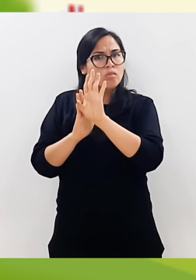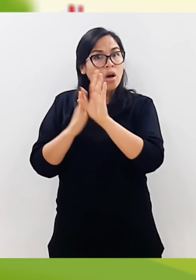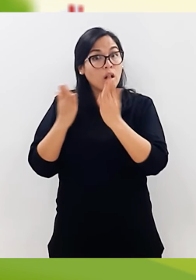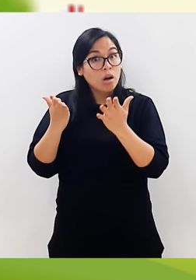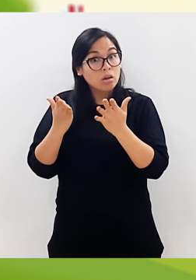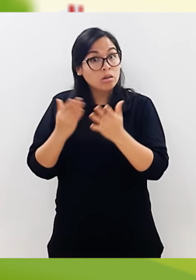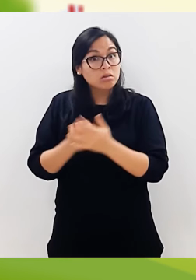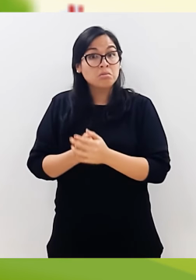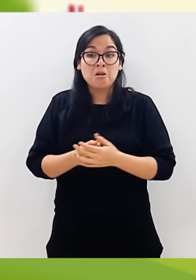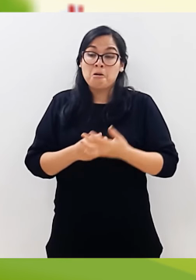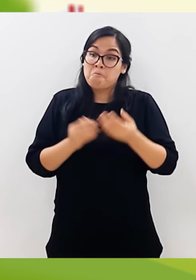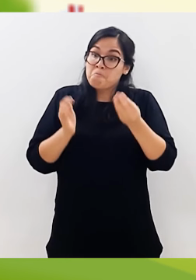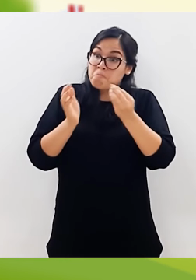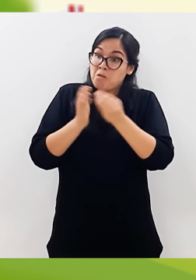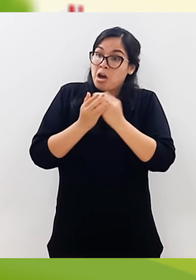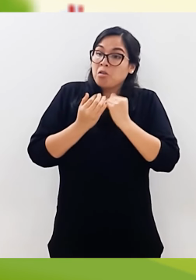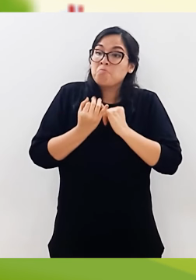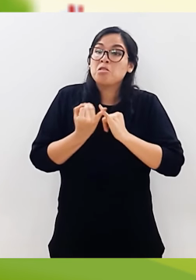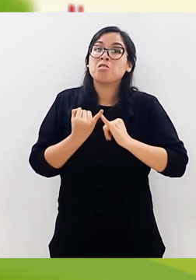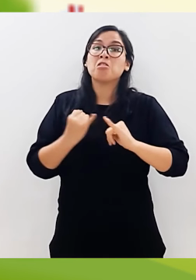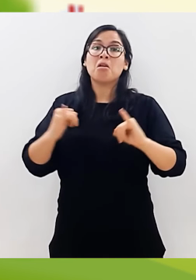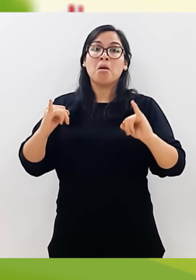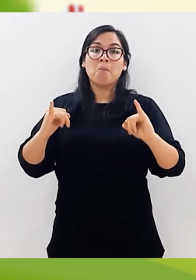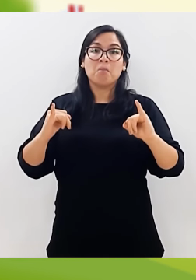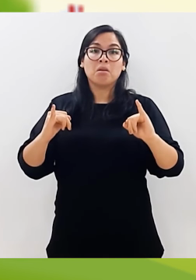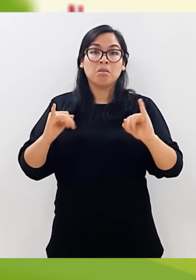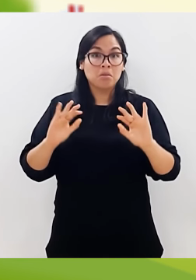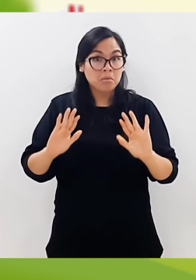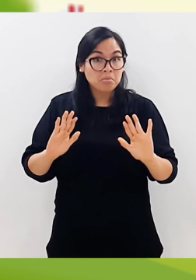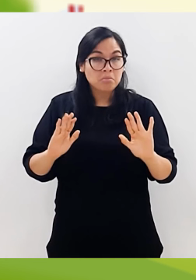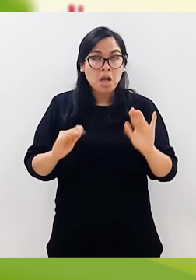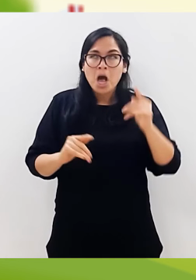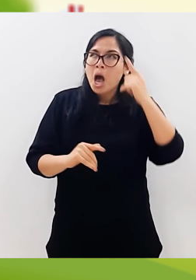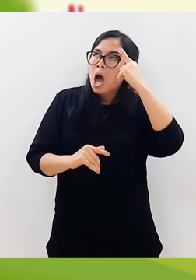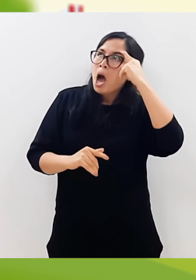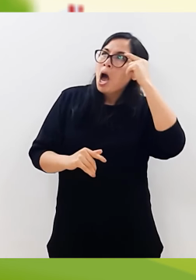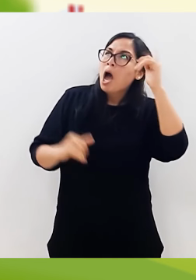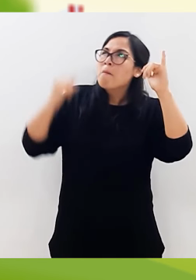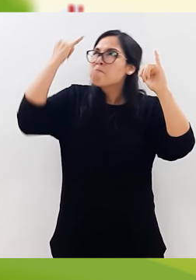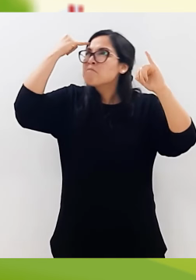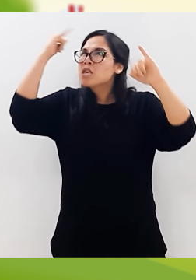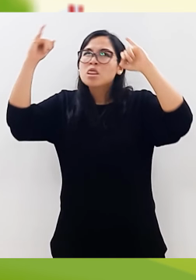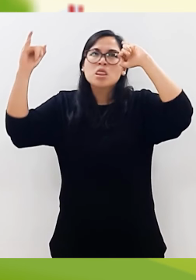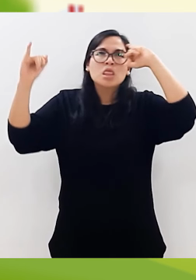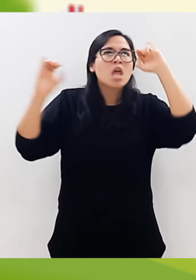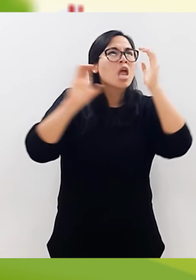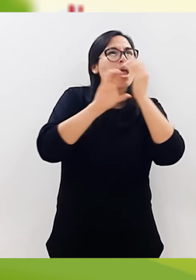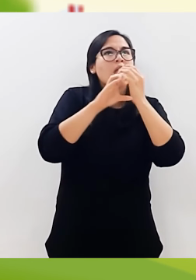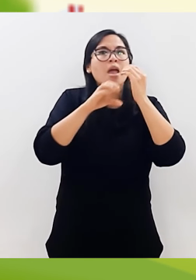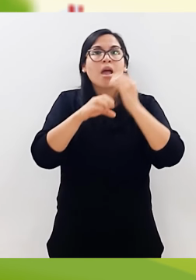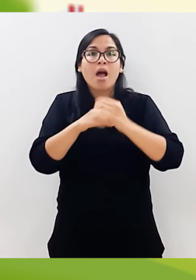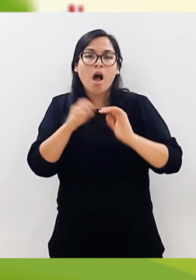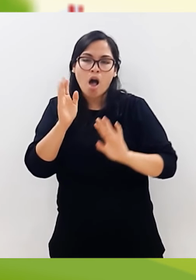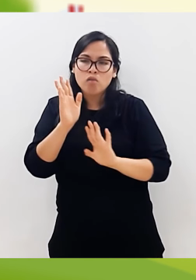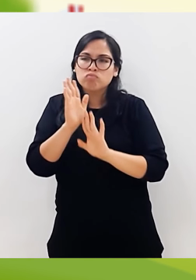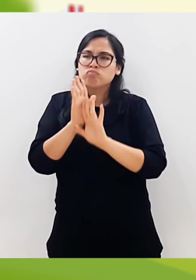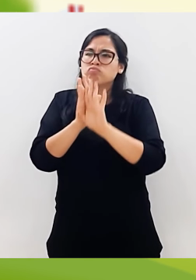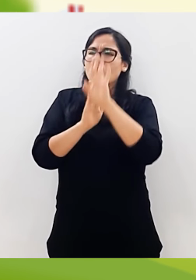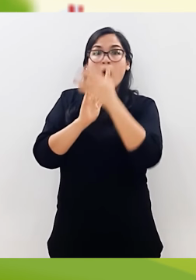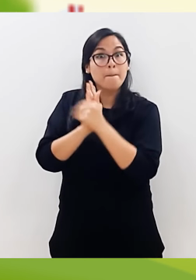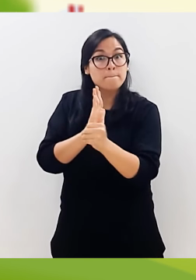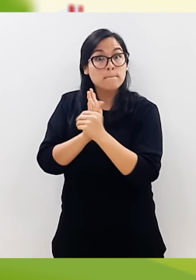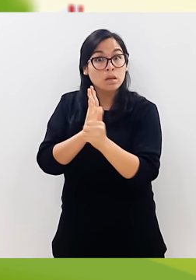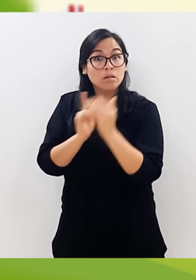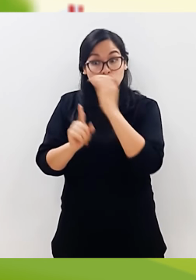puedan desarrollarse de forma más autónoma, ser creativos y